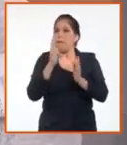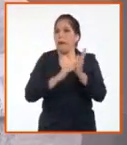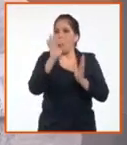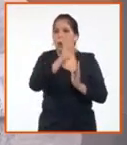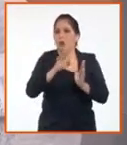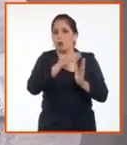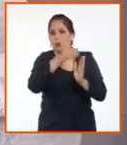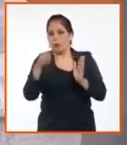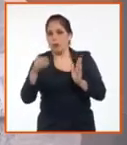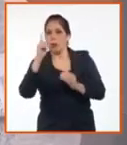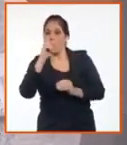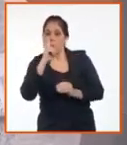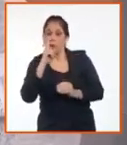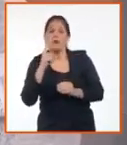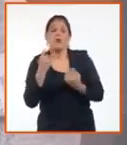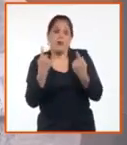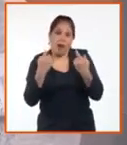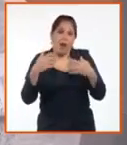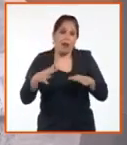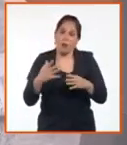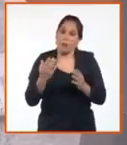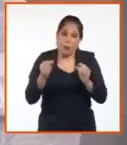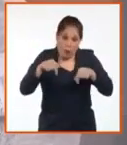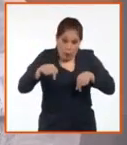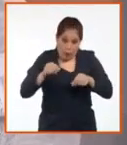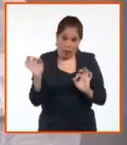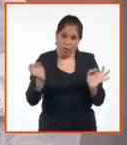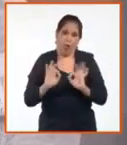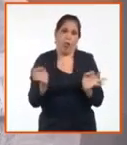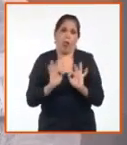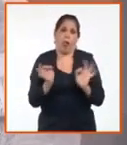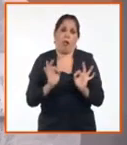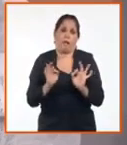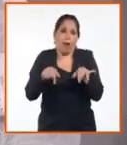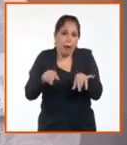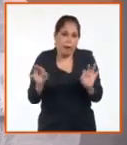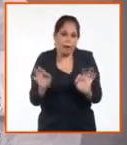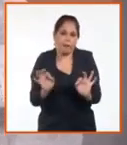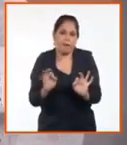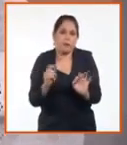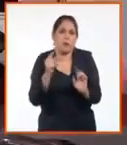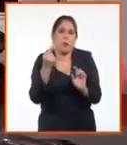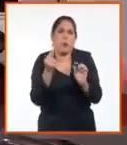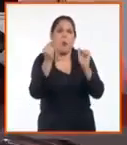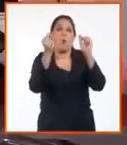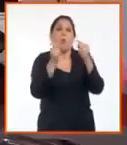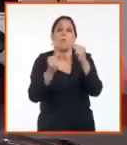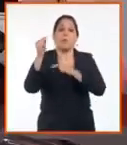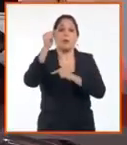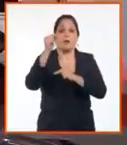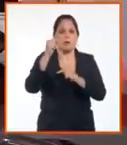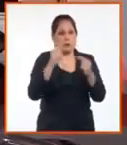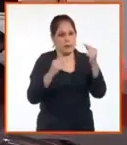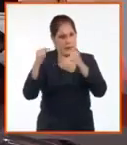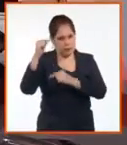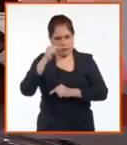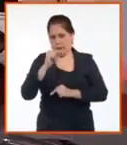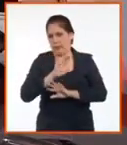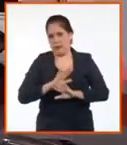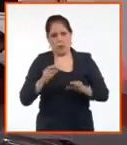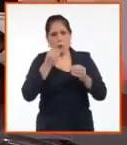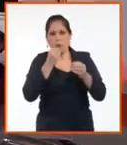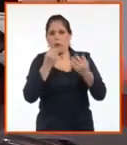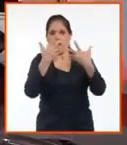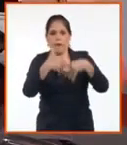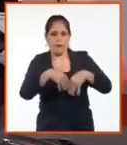pero ciertamente no lo tenemos aún todavía en cuba es un elemento fundamental que sin él no podemos fabricar las tabletas